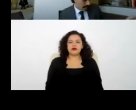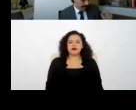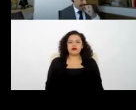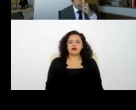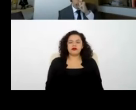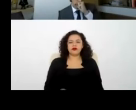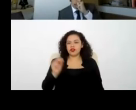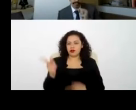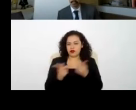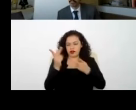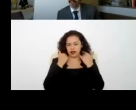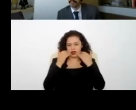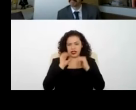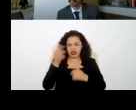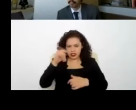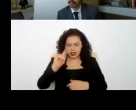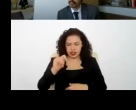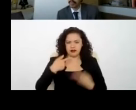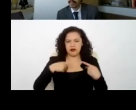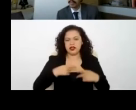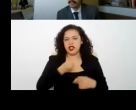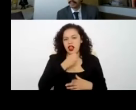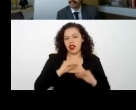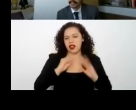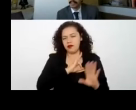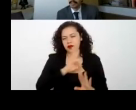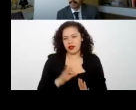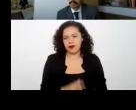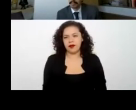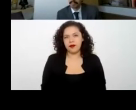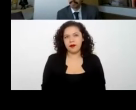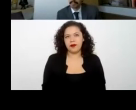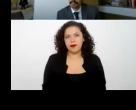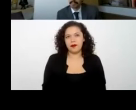No, no tenemos preguntas en el chat. Quien guste pueda activar su micrófono.